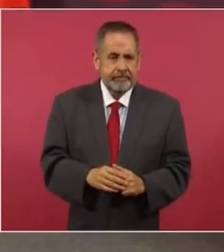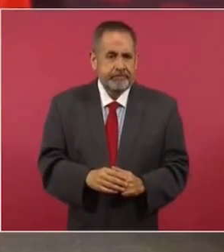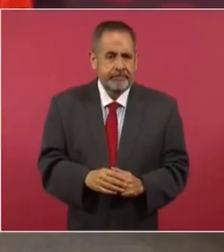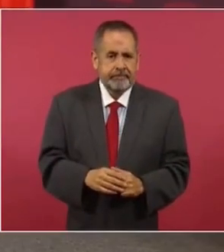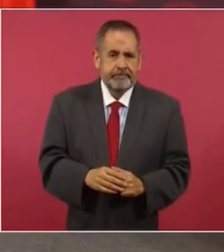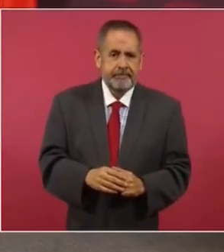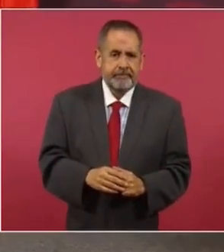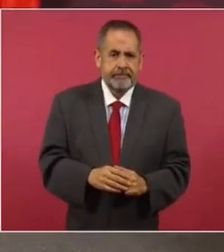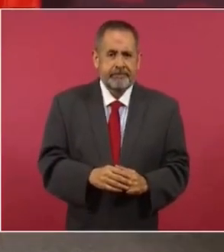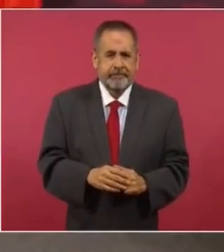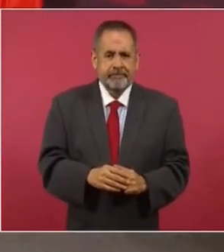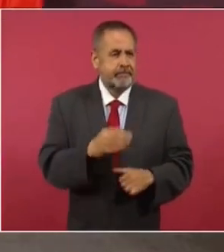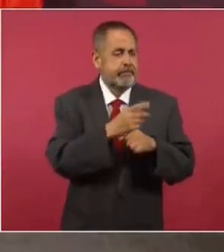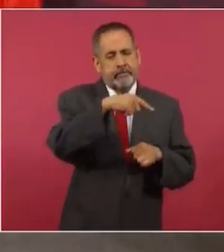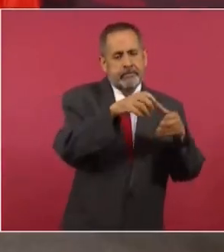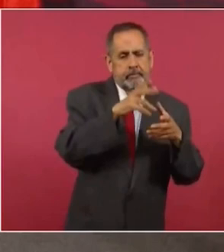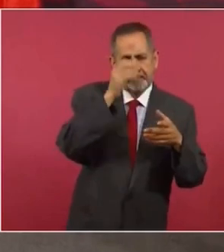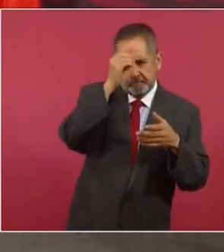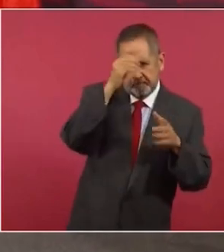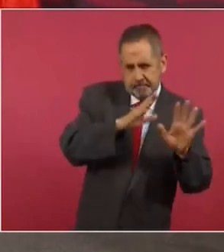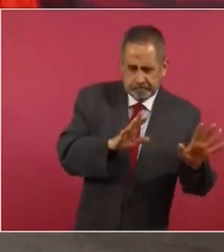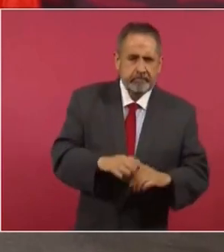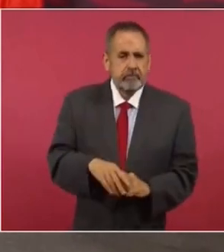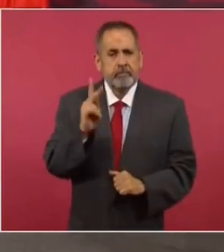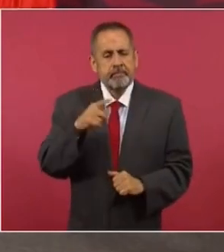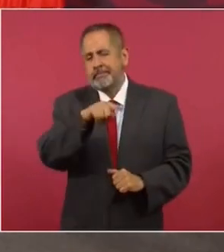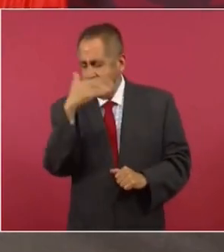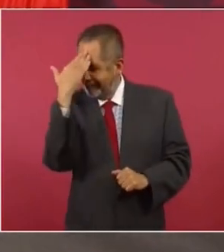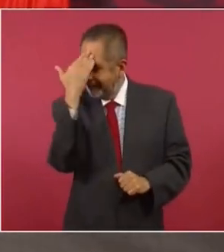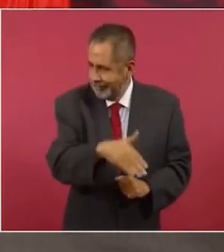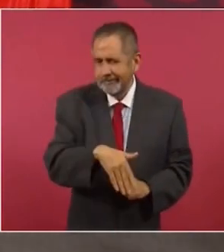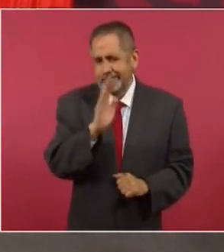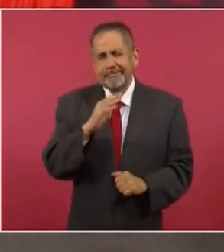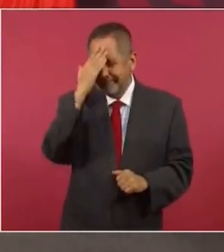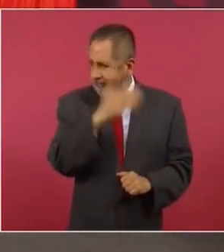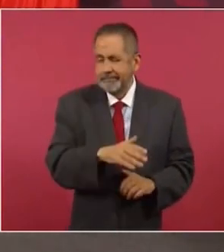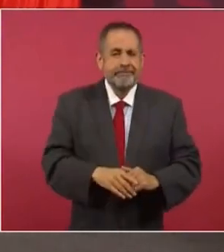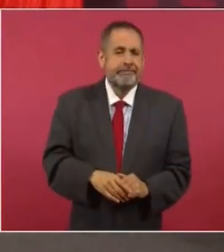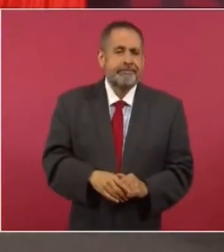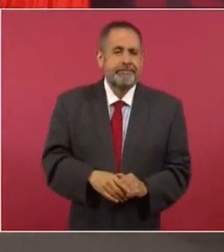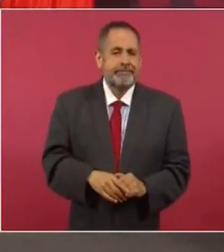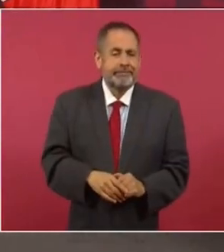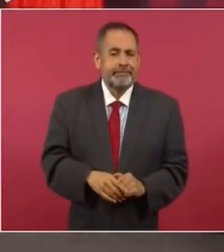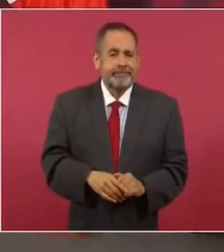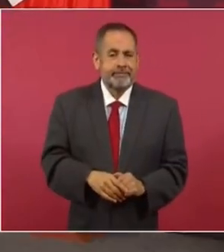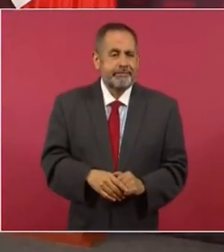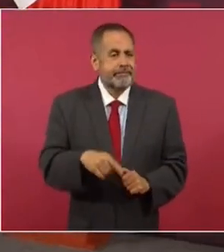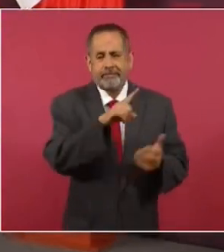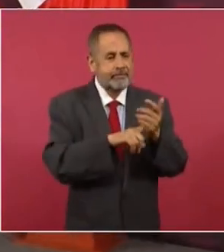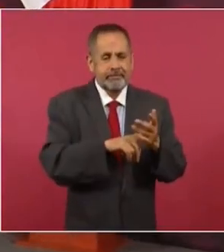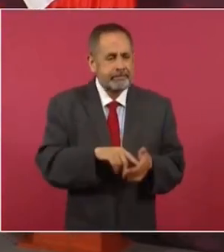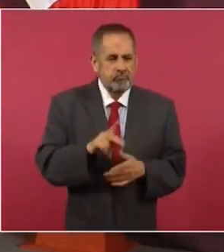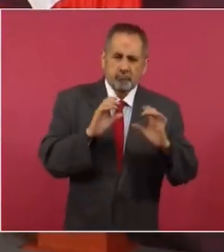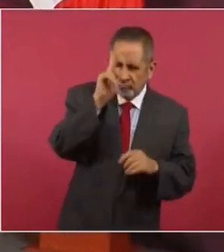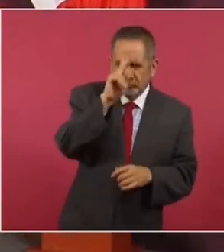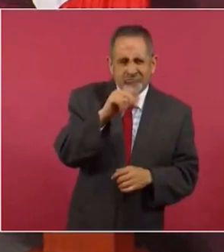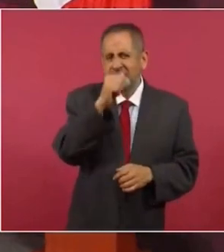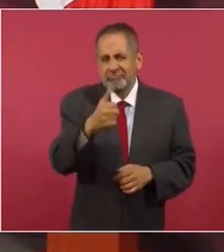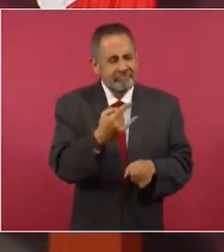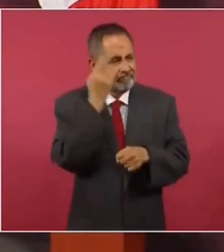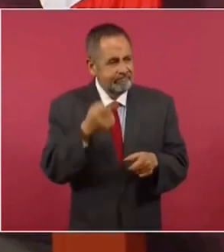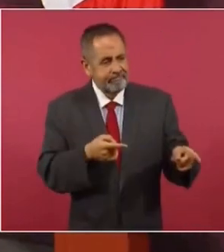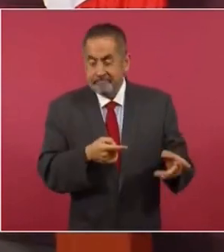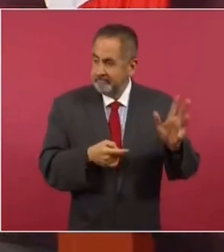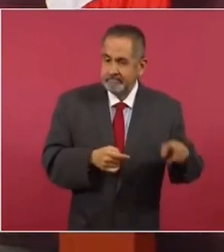pueden opinar sobre estas cosas. Pero saben que son imprudencias y que tienen